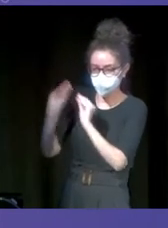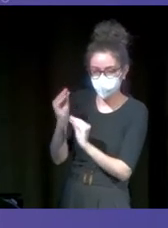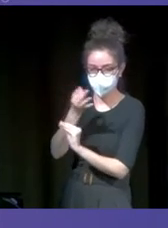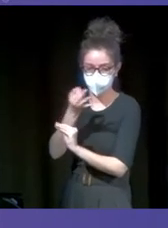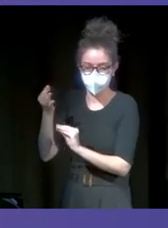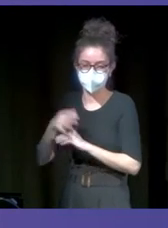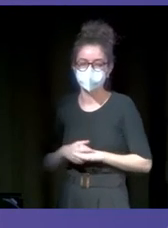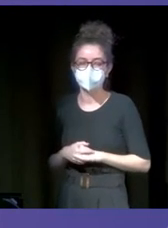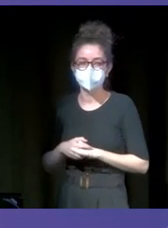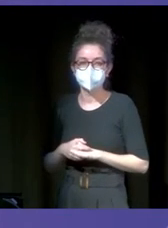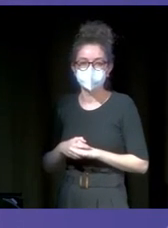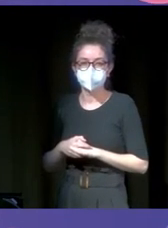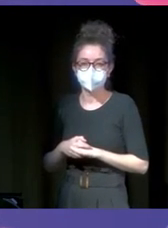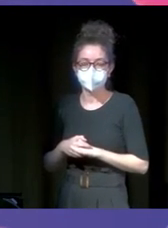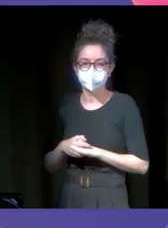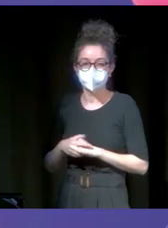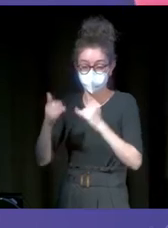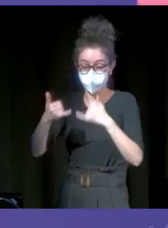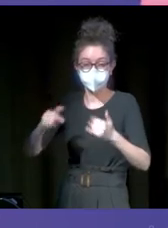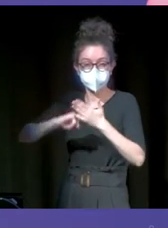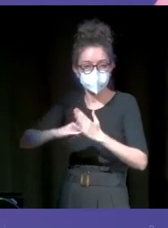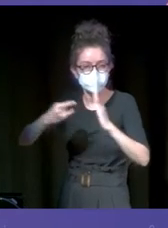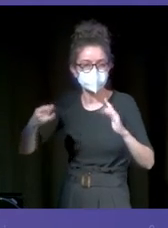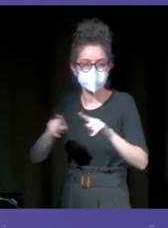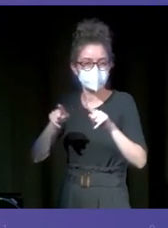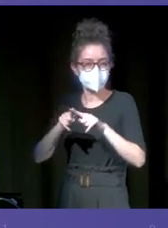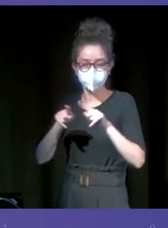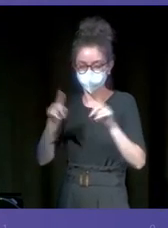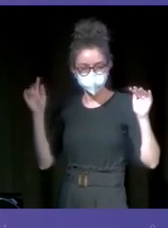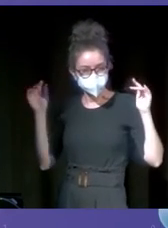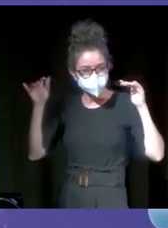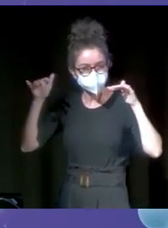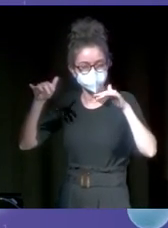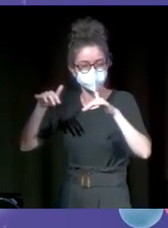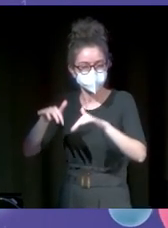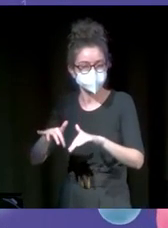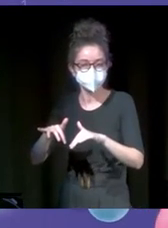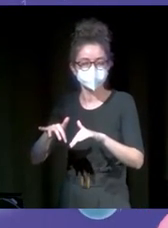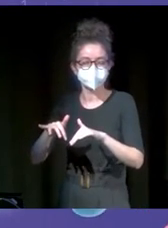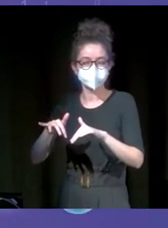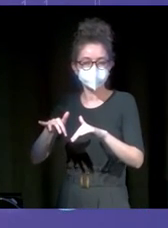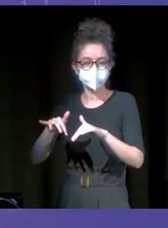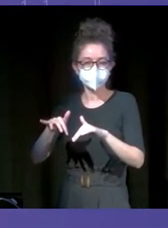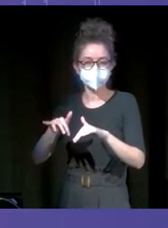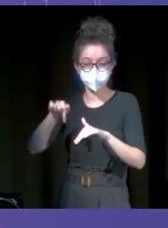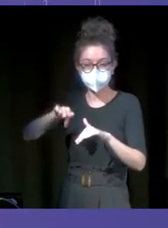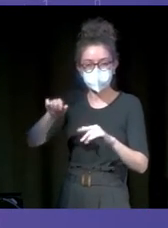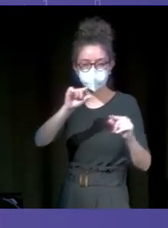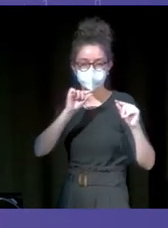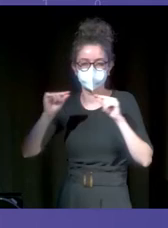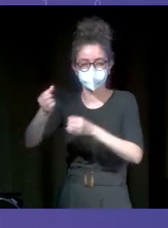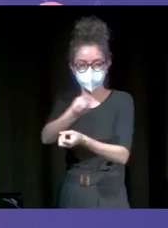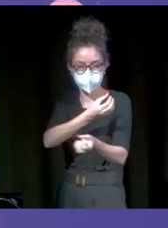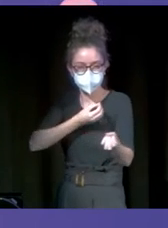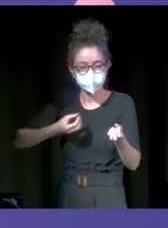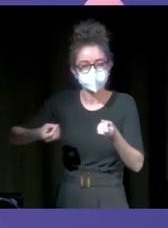se ha consolidado como un punto de encuentro en el que todos intentamos debatir y todos